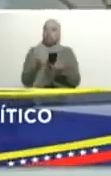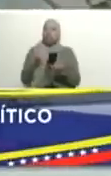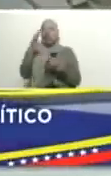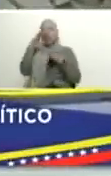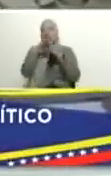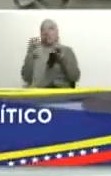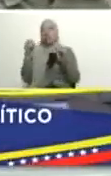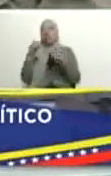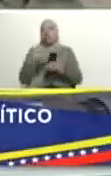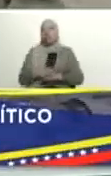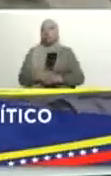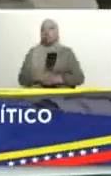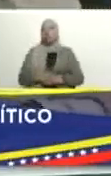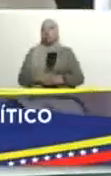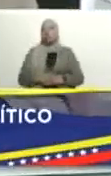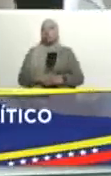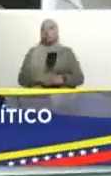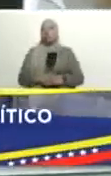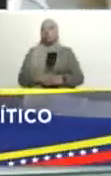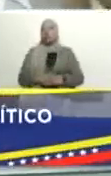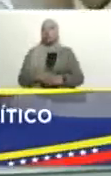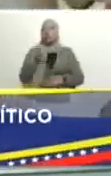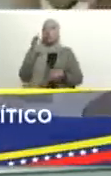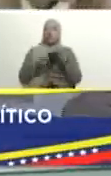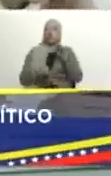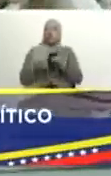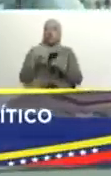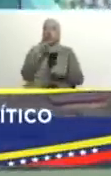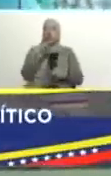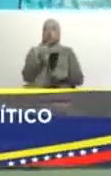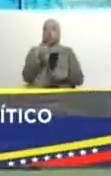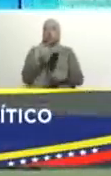todos, vicepresidenta ejecutiva Delcy Rodríguez,